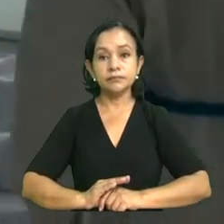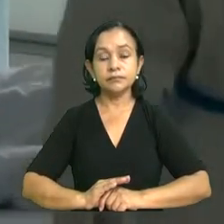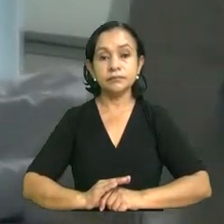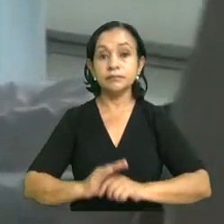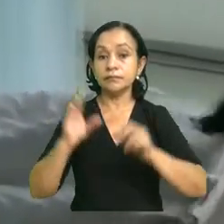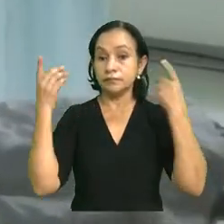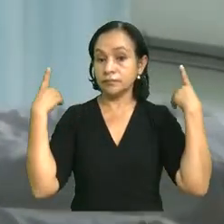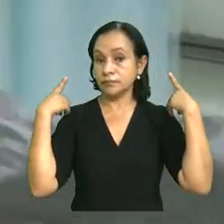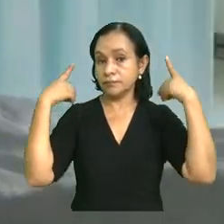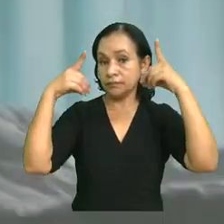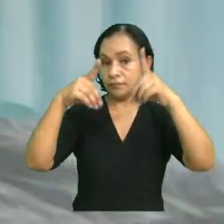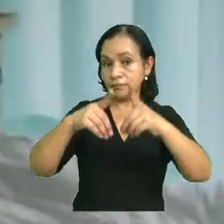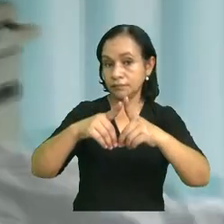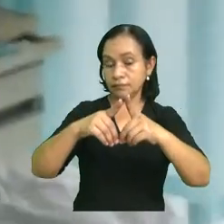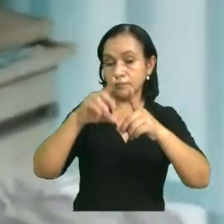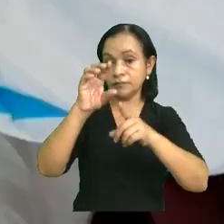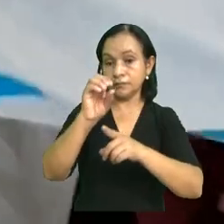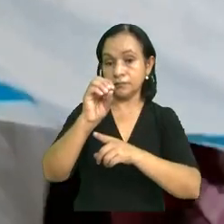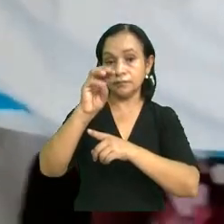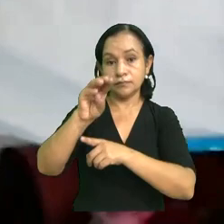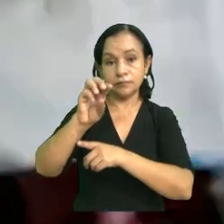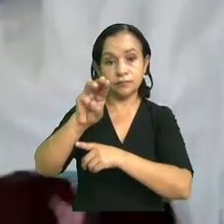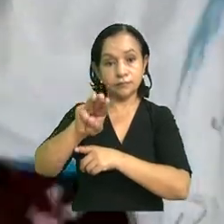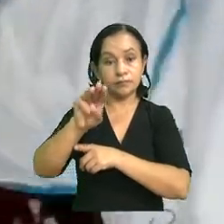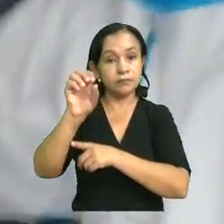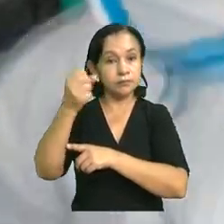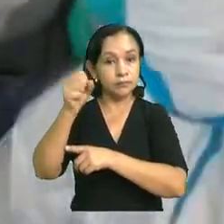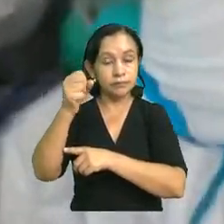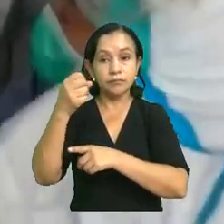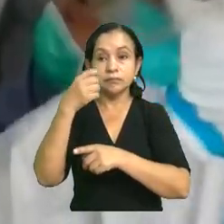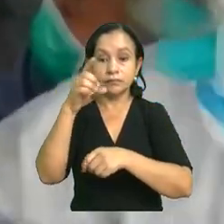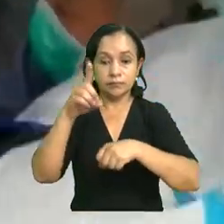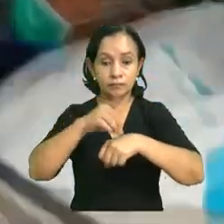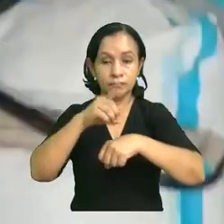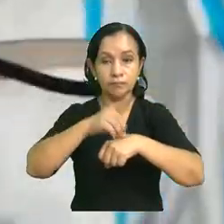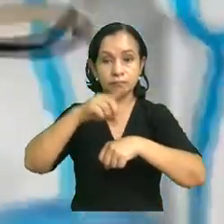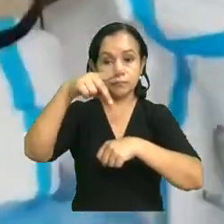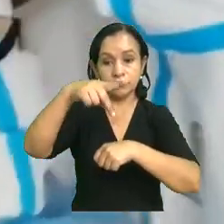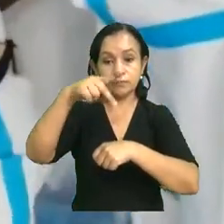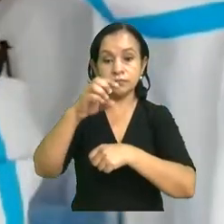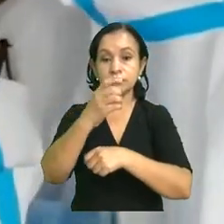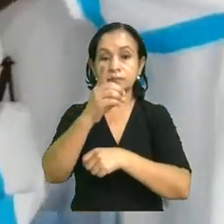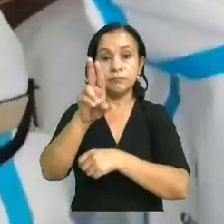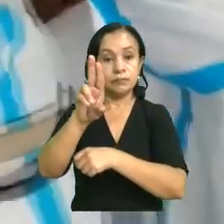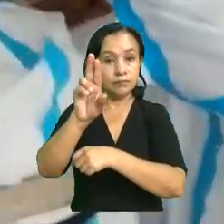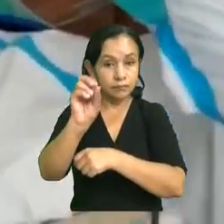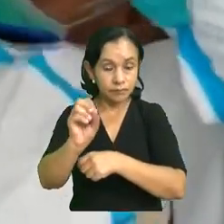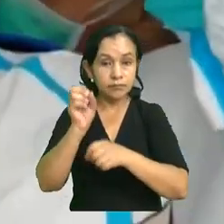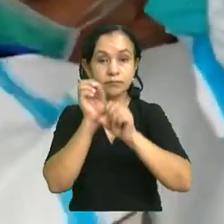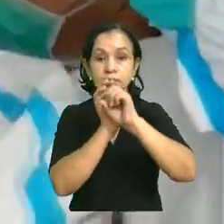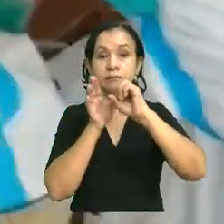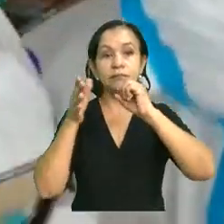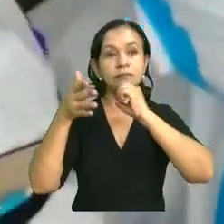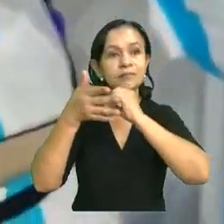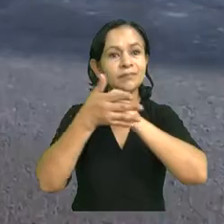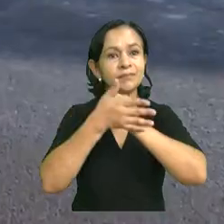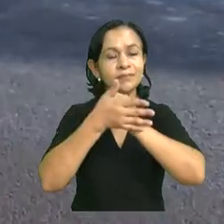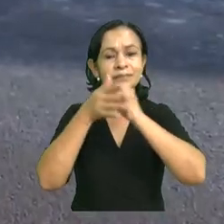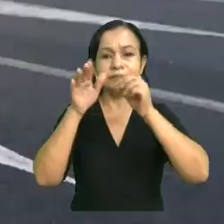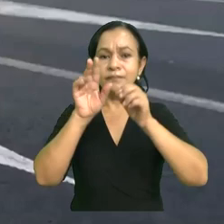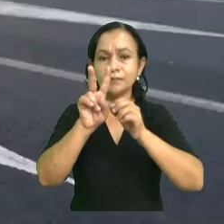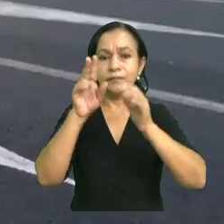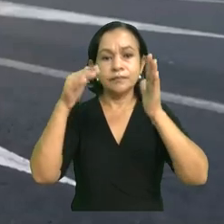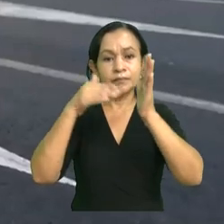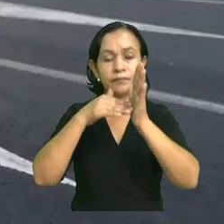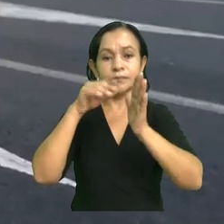El director general de la Organización Mundial de la Salud, OMS, doctor Tedros Adhanom, destacó que el coronavirus, que ya infectó a más de